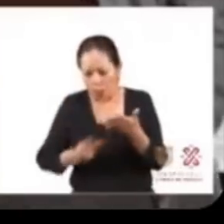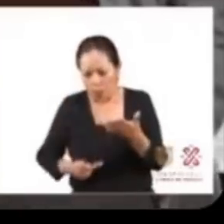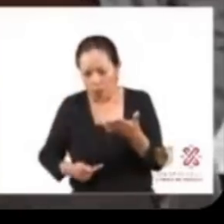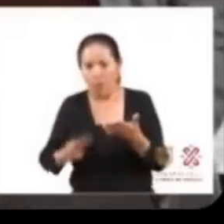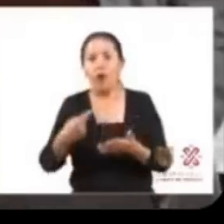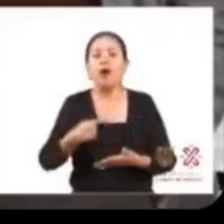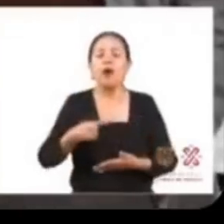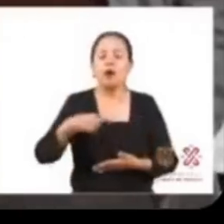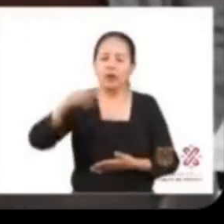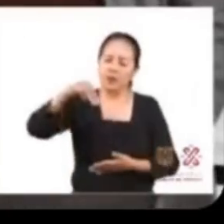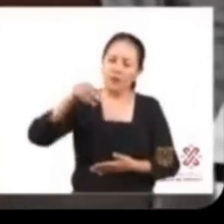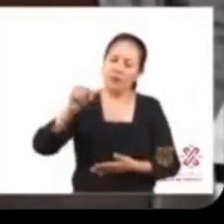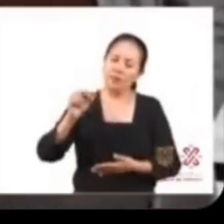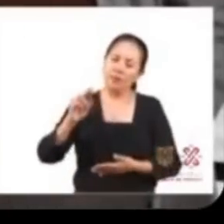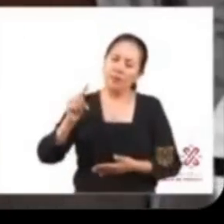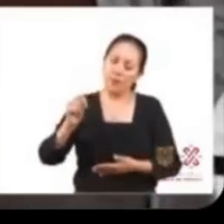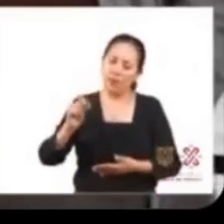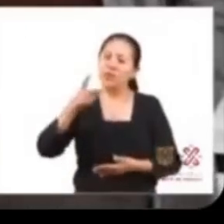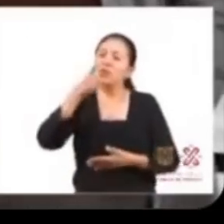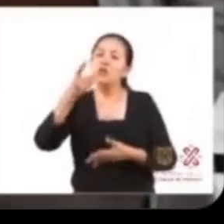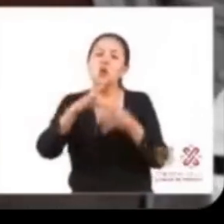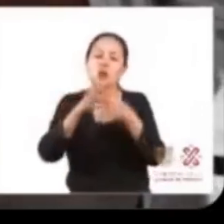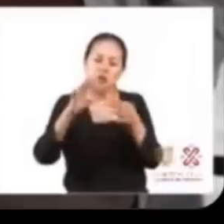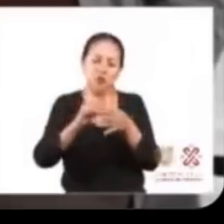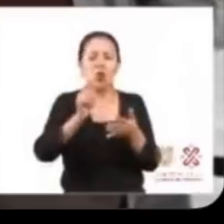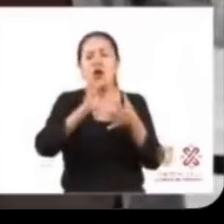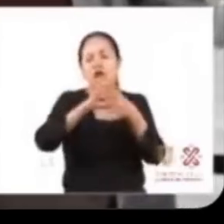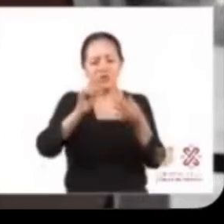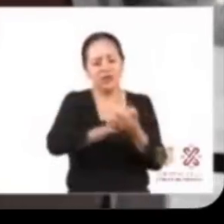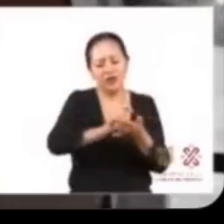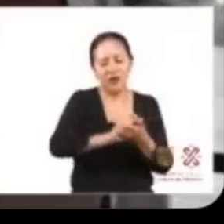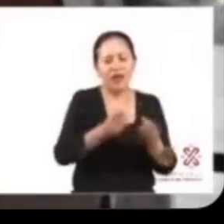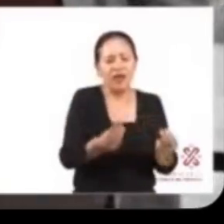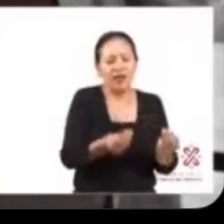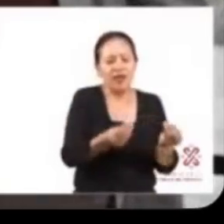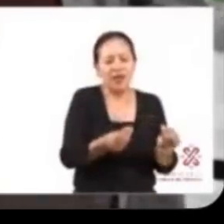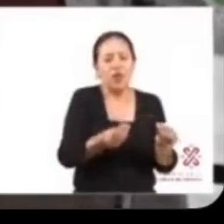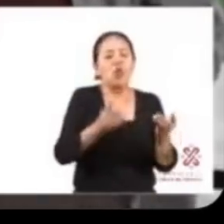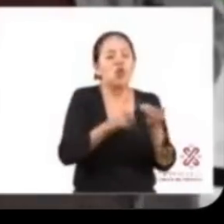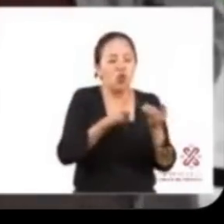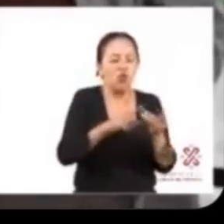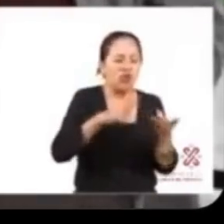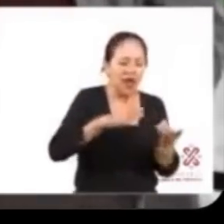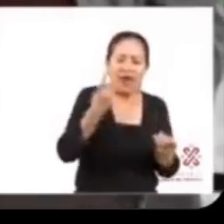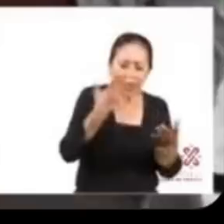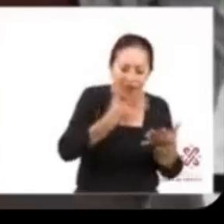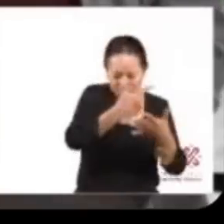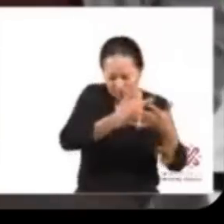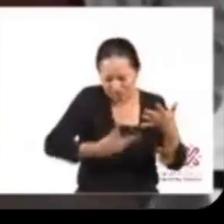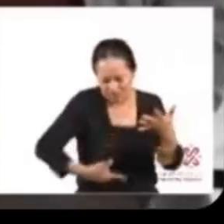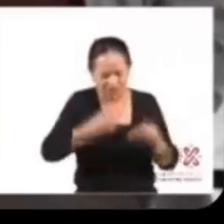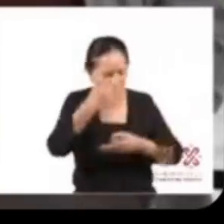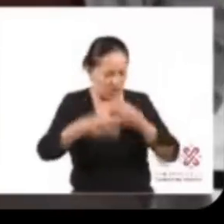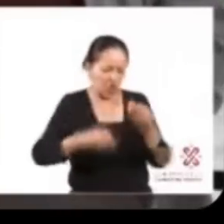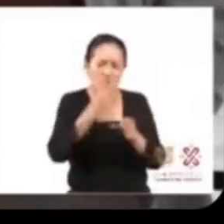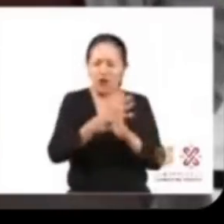un video. Es un protocolo en donde se apunta todo lo que llega, a dónde se dirige, se entregó la mayor, bueno, se entregó todo a